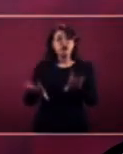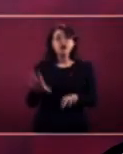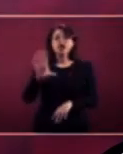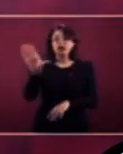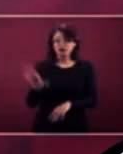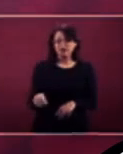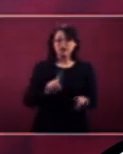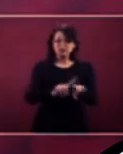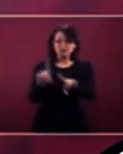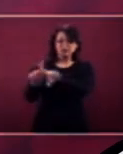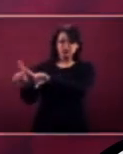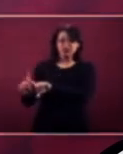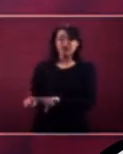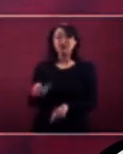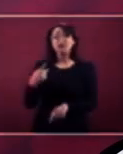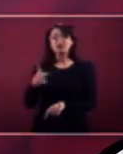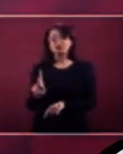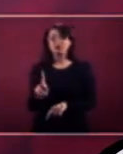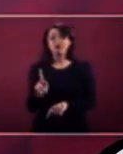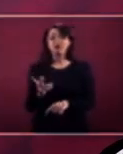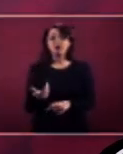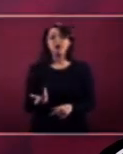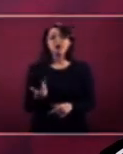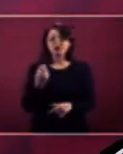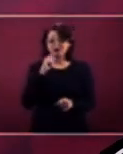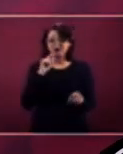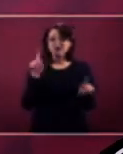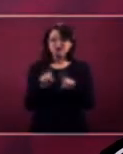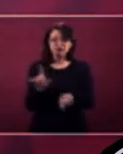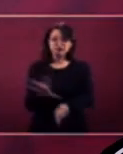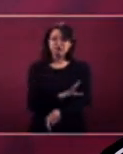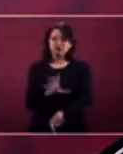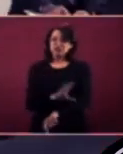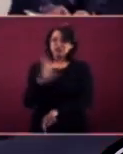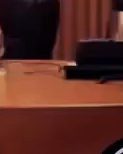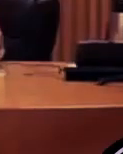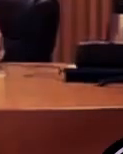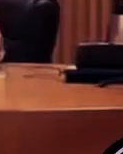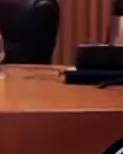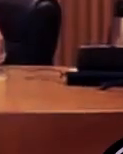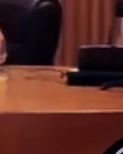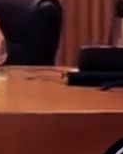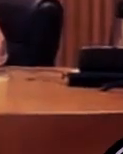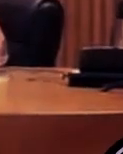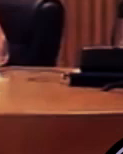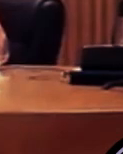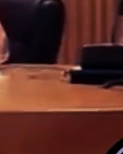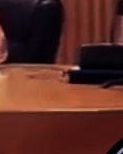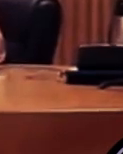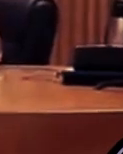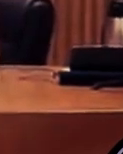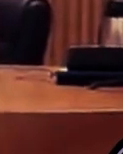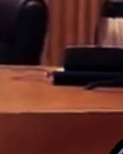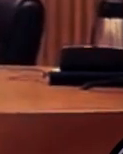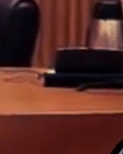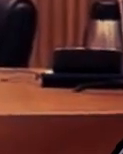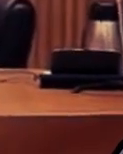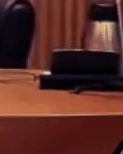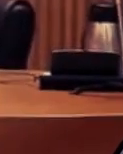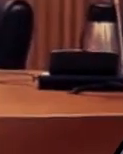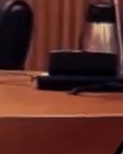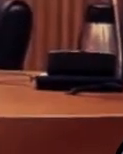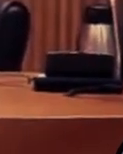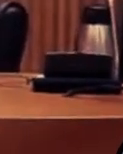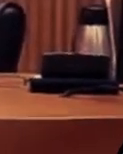pero vamos a ser también, en teoría, una potencia en energía solar. Mexico also is